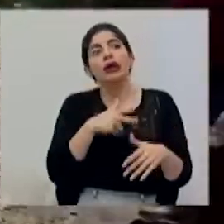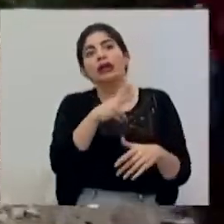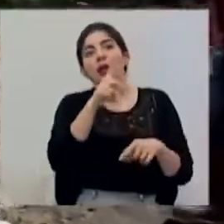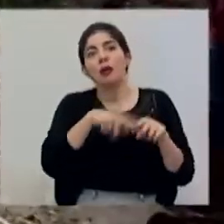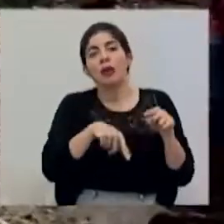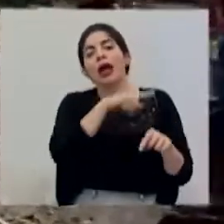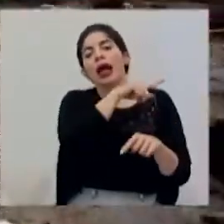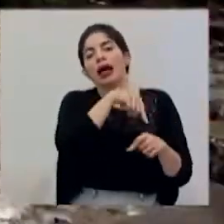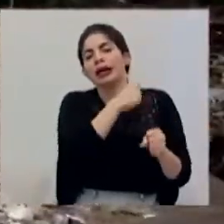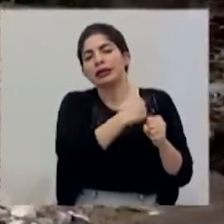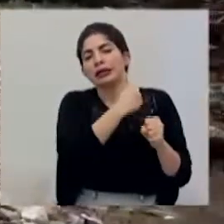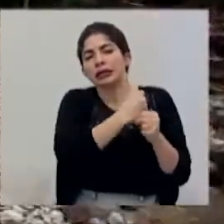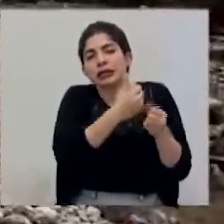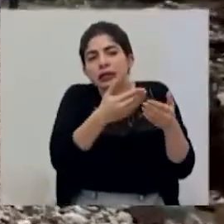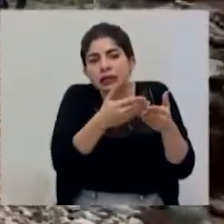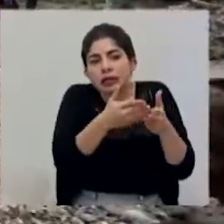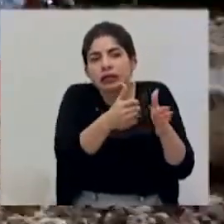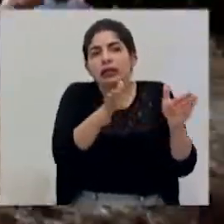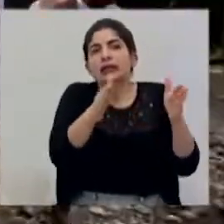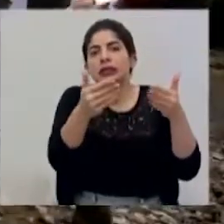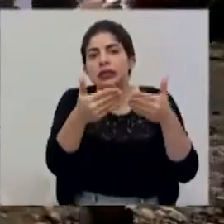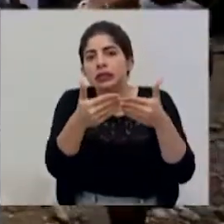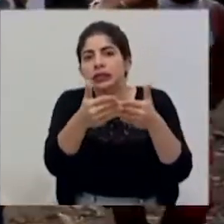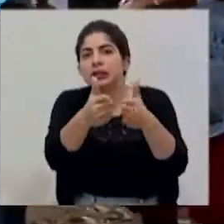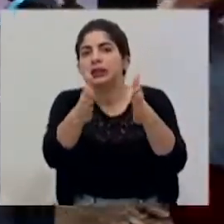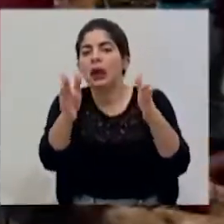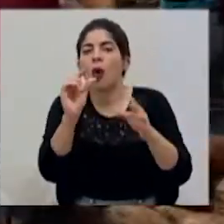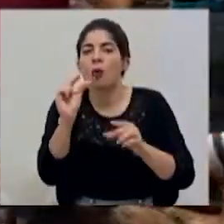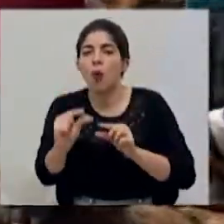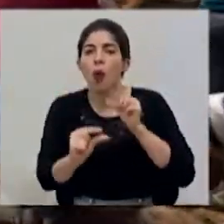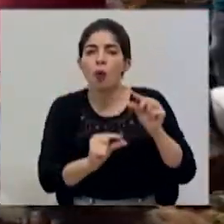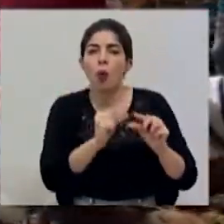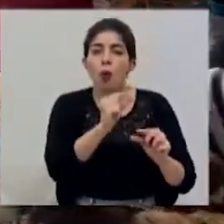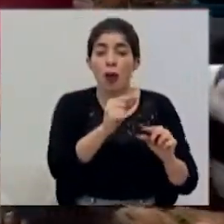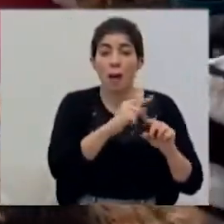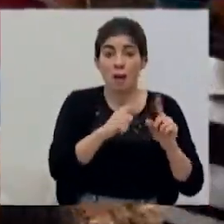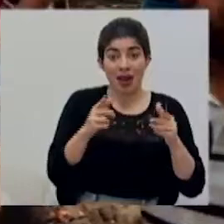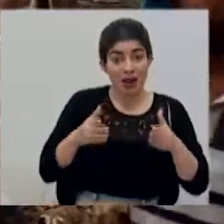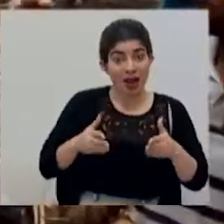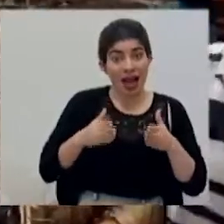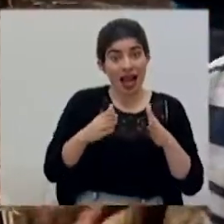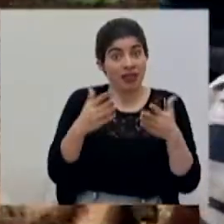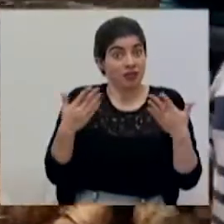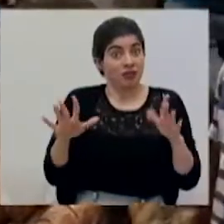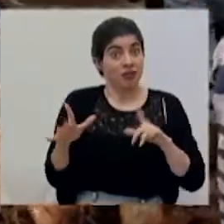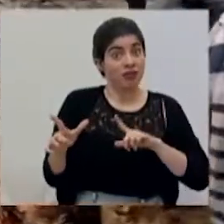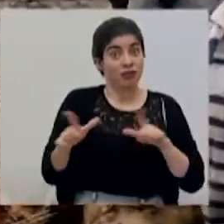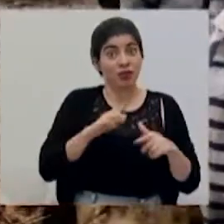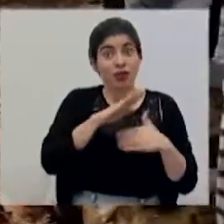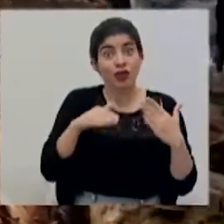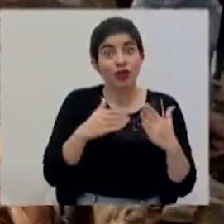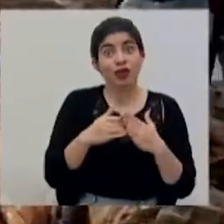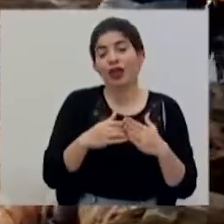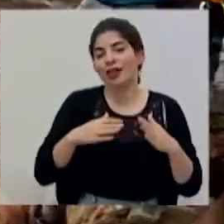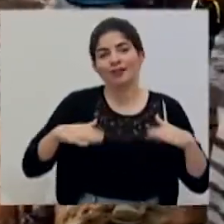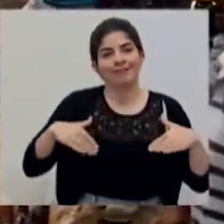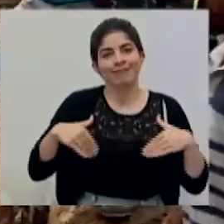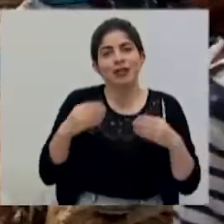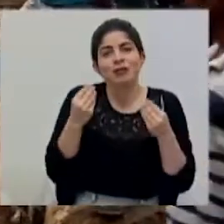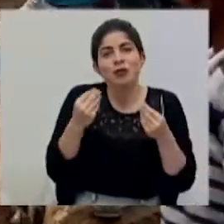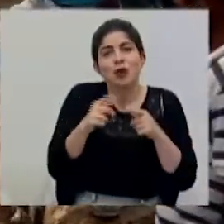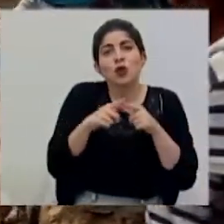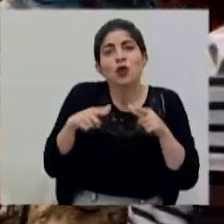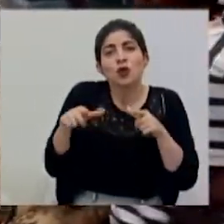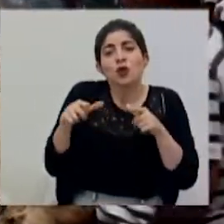ido ganando acceso a estas comunidades, sin embargo, los pasos no están totalmente restablecidos. Hay muchos lugares donde se